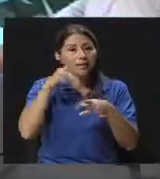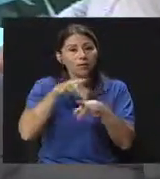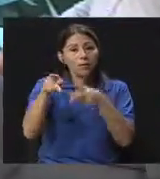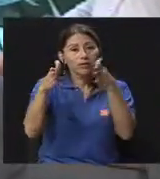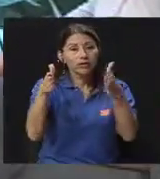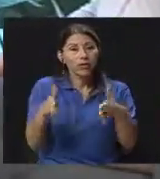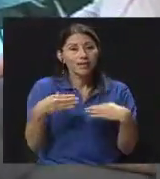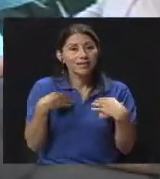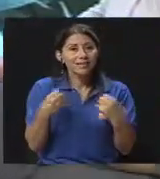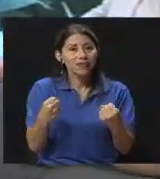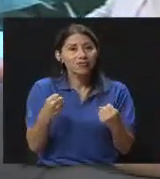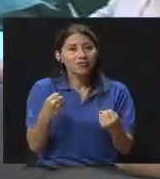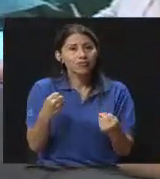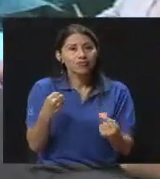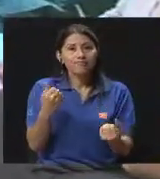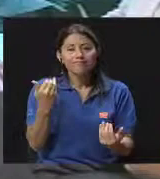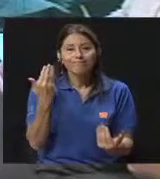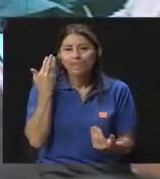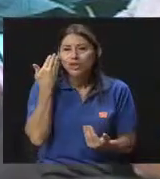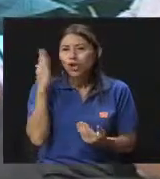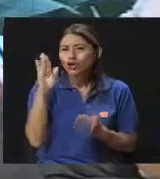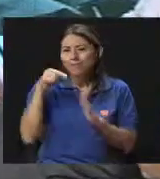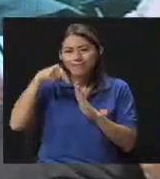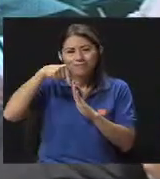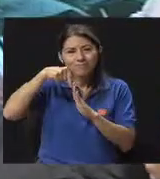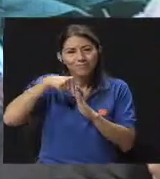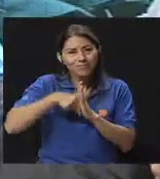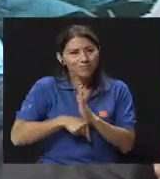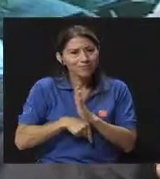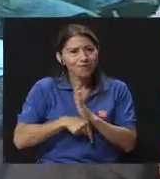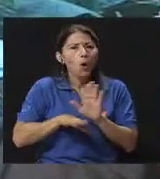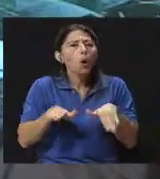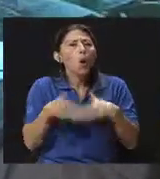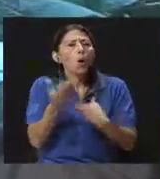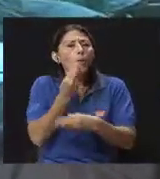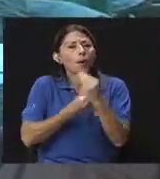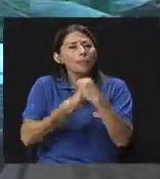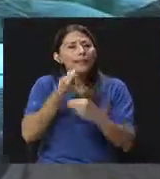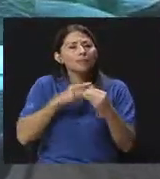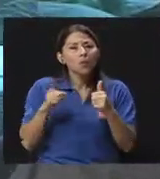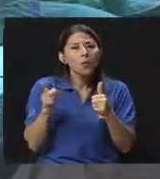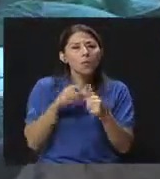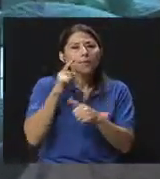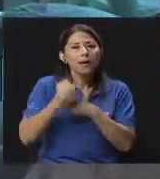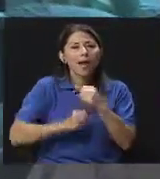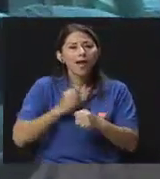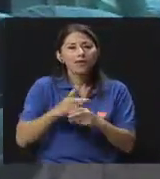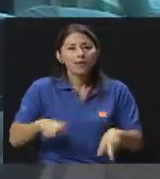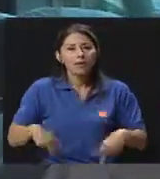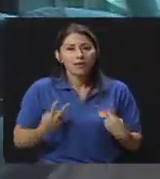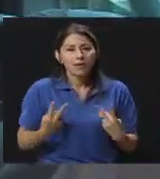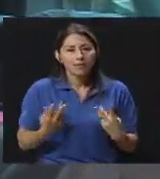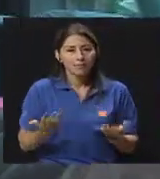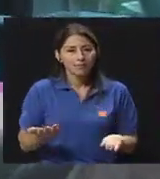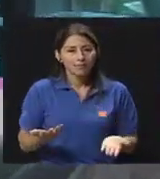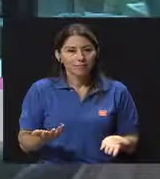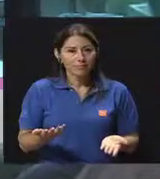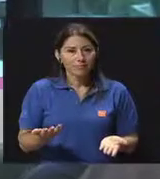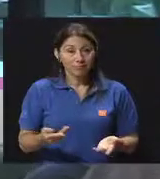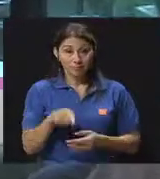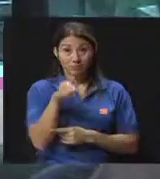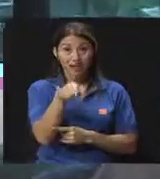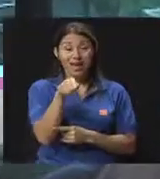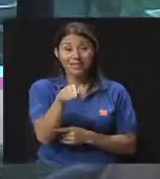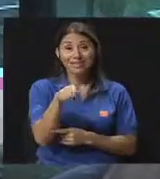salud en torno al tema de alimentación en el primer año de vida. A esas necesidades, pues nosotros